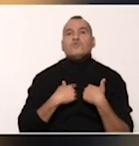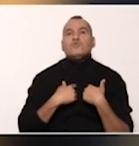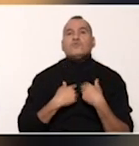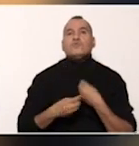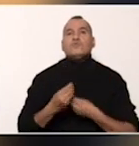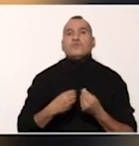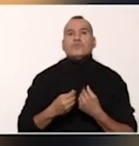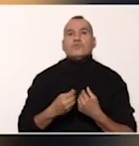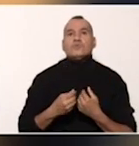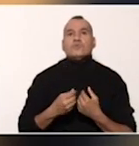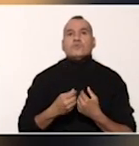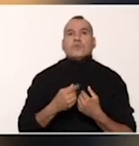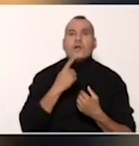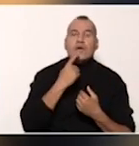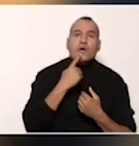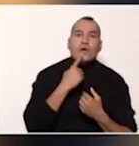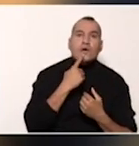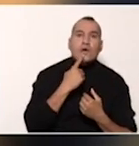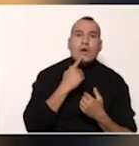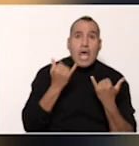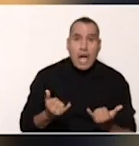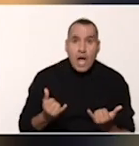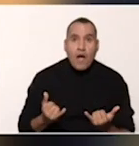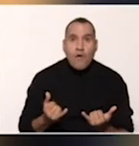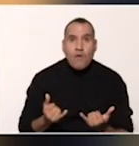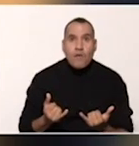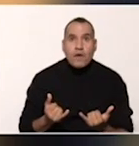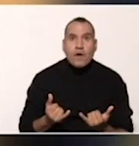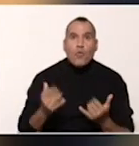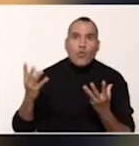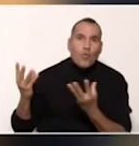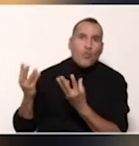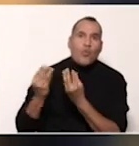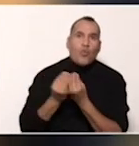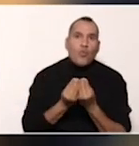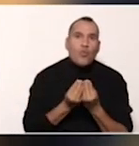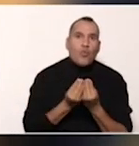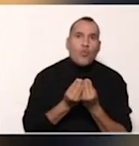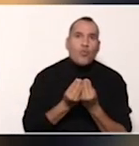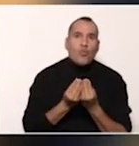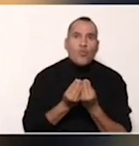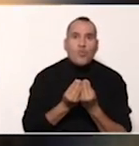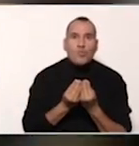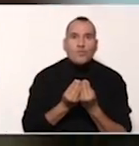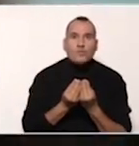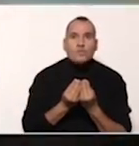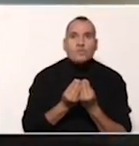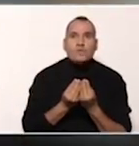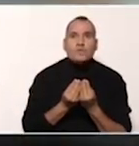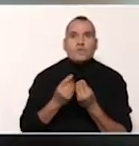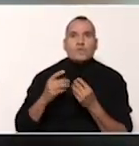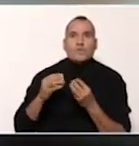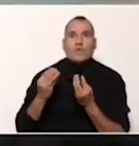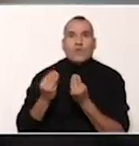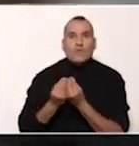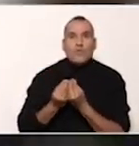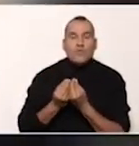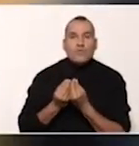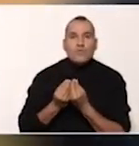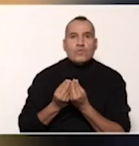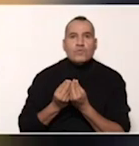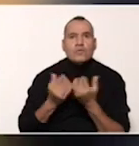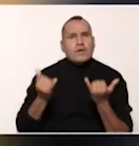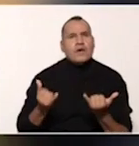CAIMA 1, Circuito 3. En estos momentos me encuentro en compañía de mi representante, la licenciada Glenis Caldera.